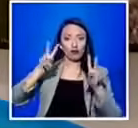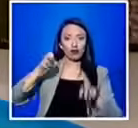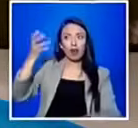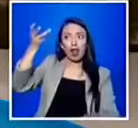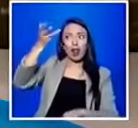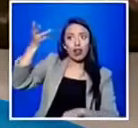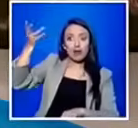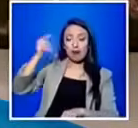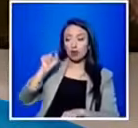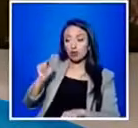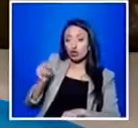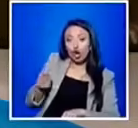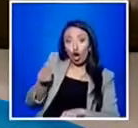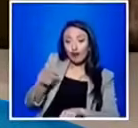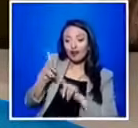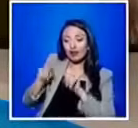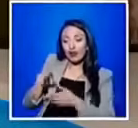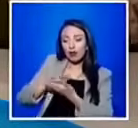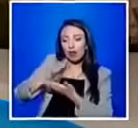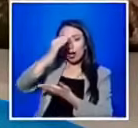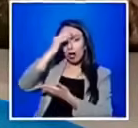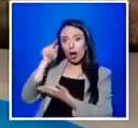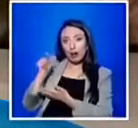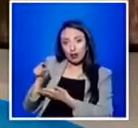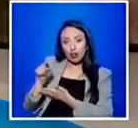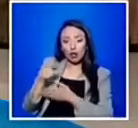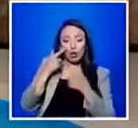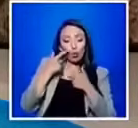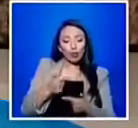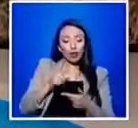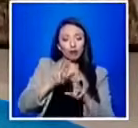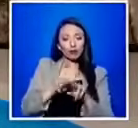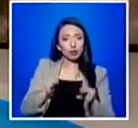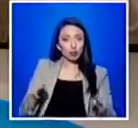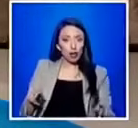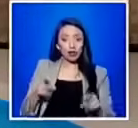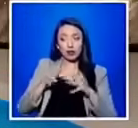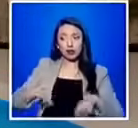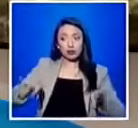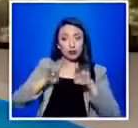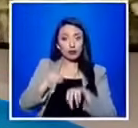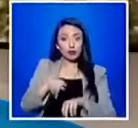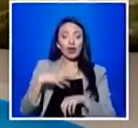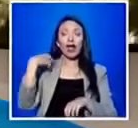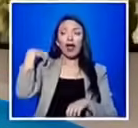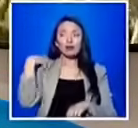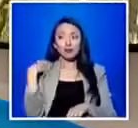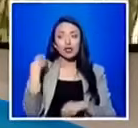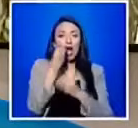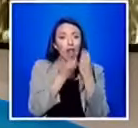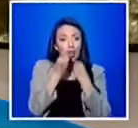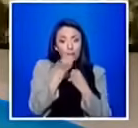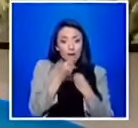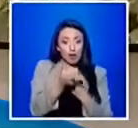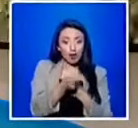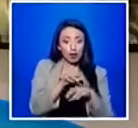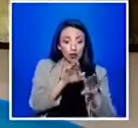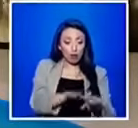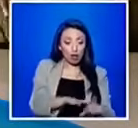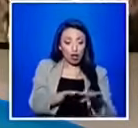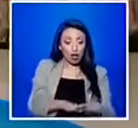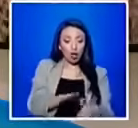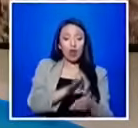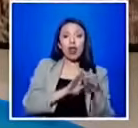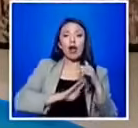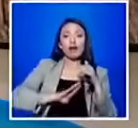a de alguna manera conservar el medio ambiente y no solo eso, sino también garantizar la alimentación porque aquí es la